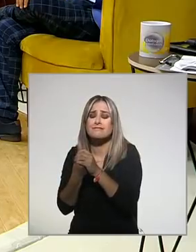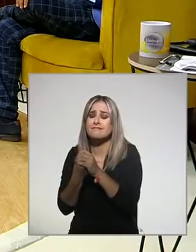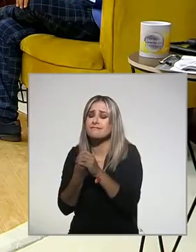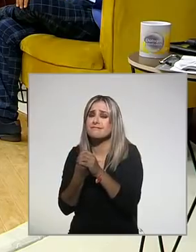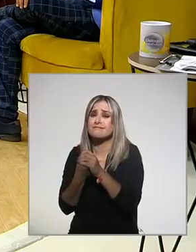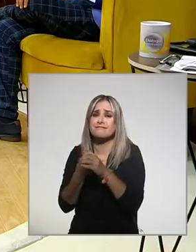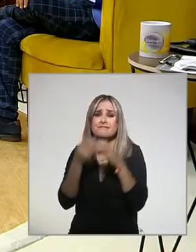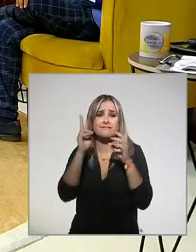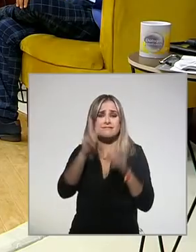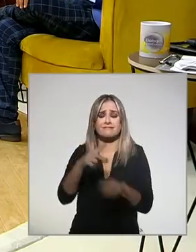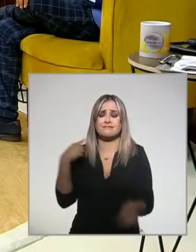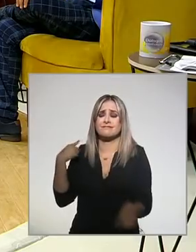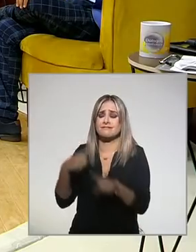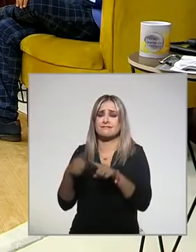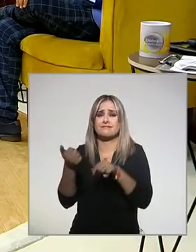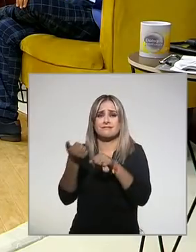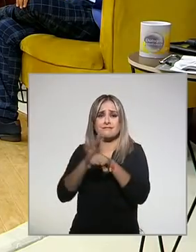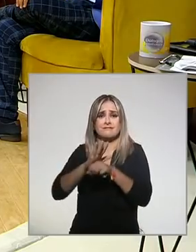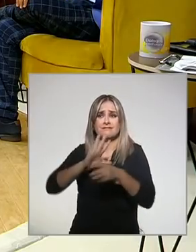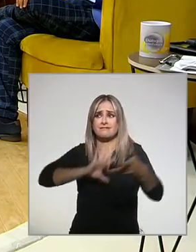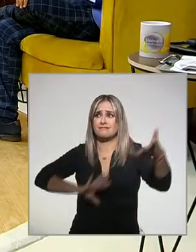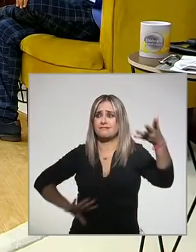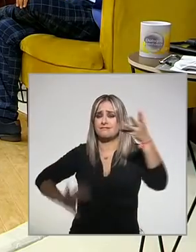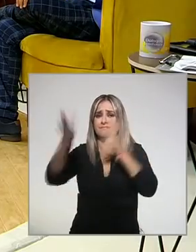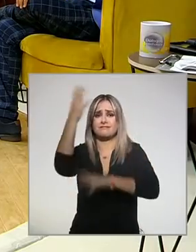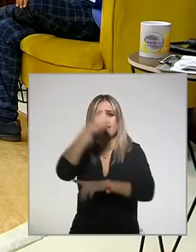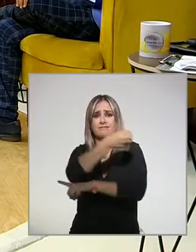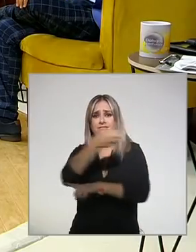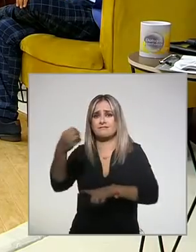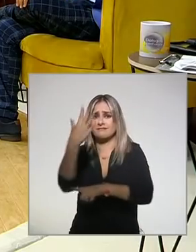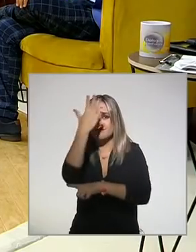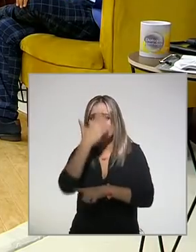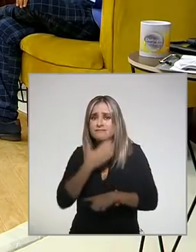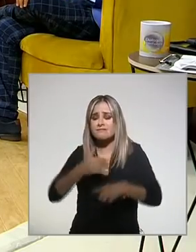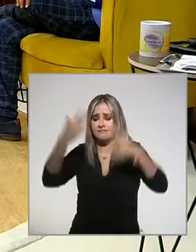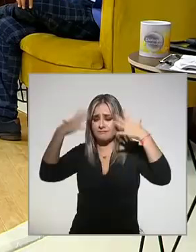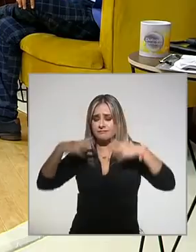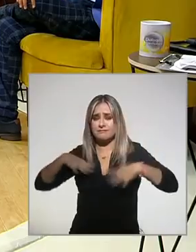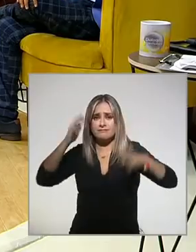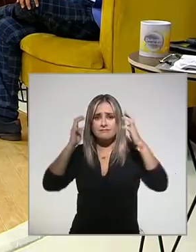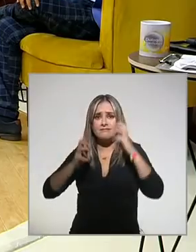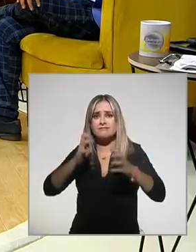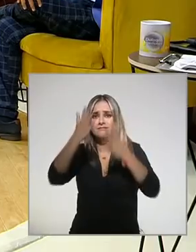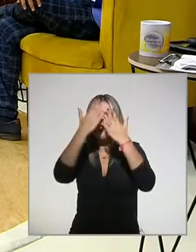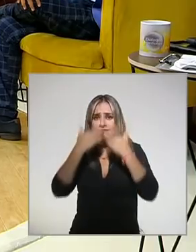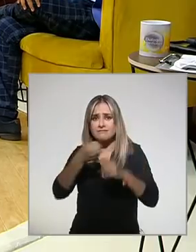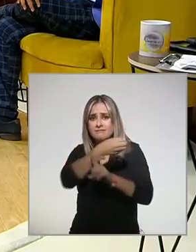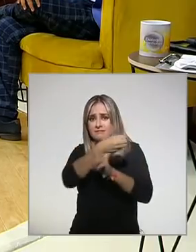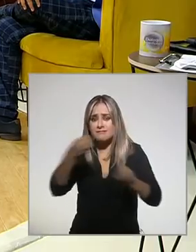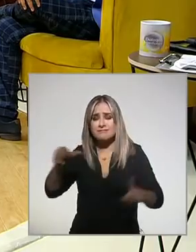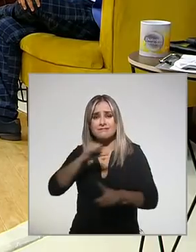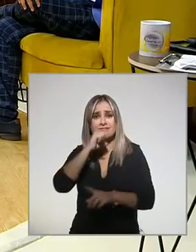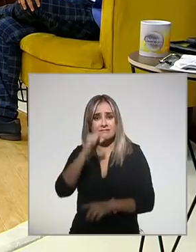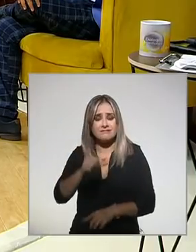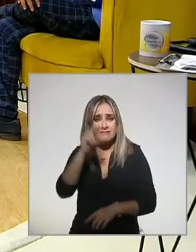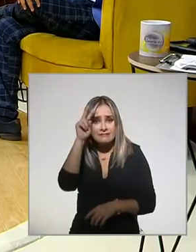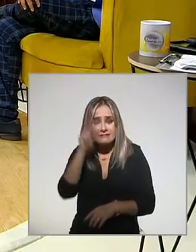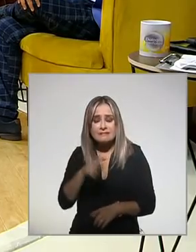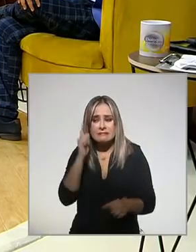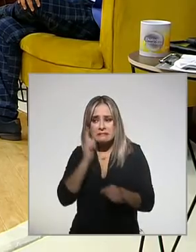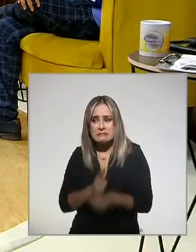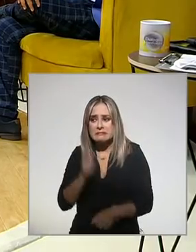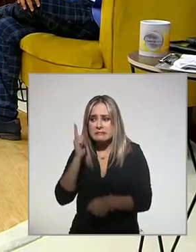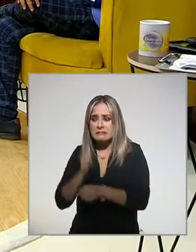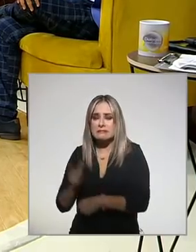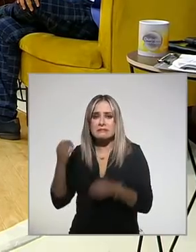niños y la falta de estructura, sino de las mamás y de los papás. Lo que reflejó a nosotros como padres, la carencia que nosotros mismos tenemos